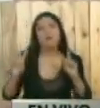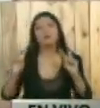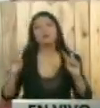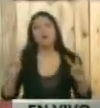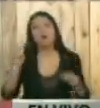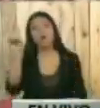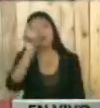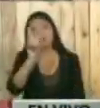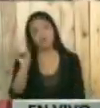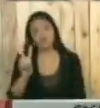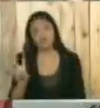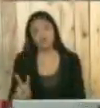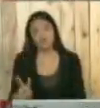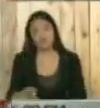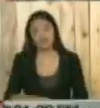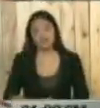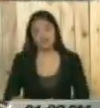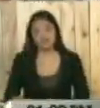con Venezuela.